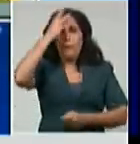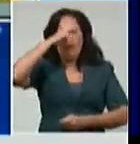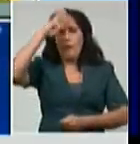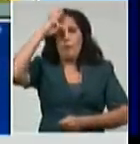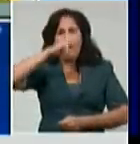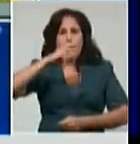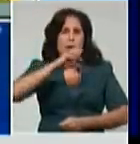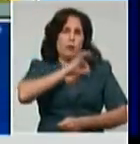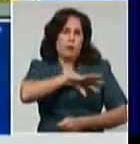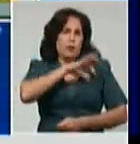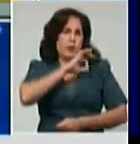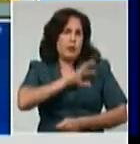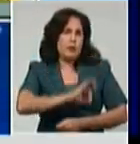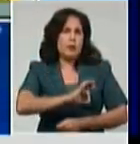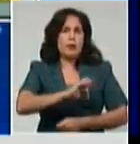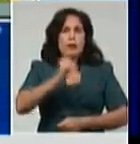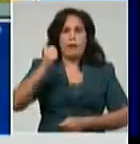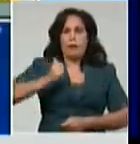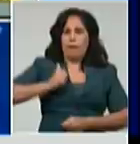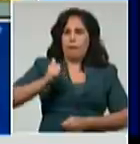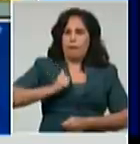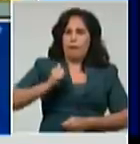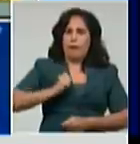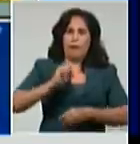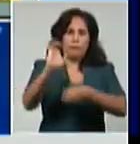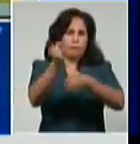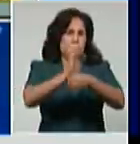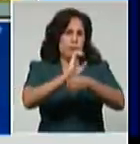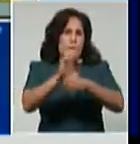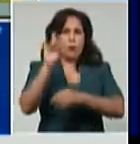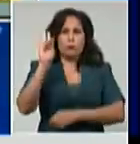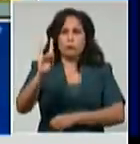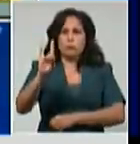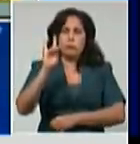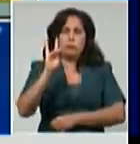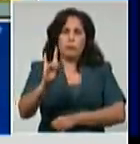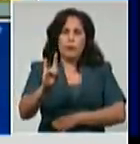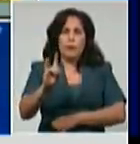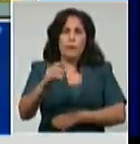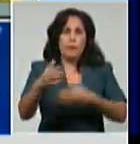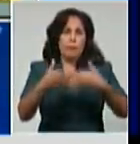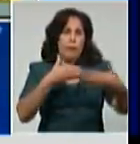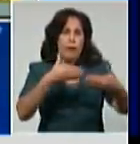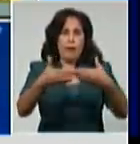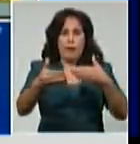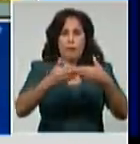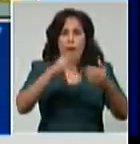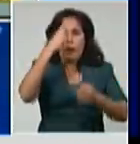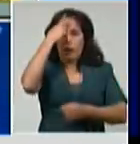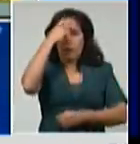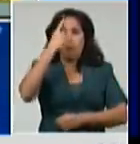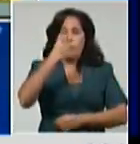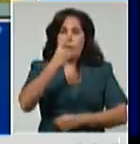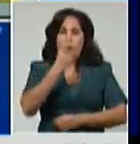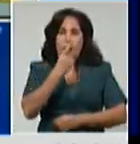Chile, Canadá, Ecuador, Bolivia, Panamá, República Dominicana, Guatemala, Costa